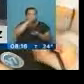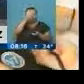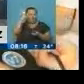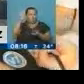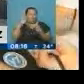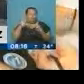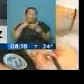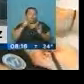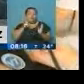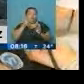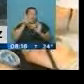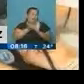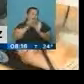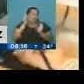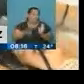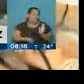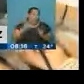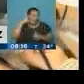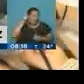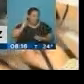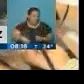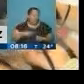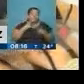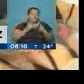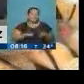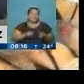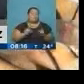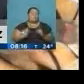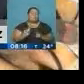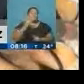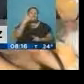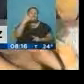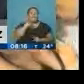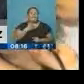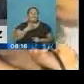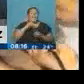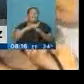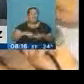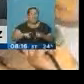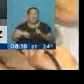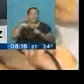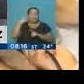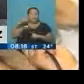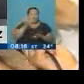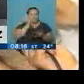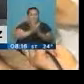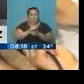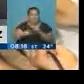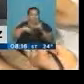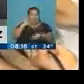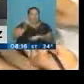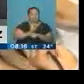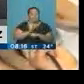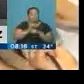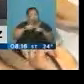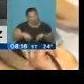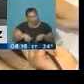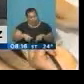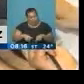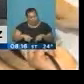porque lo dice el propio fallo, y el propio fallo dice desde el primer día hábil del mes siguiente al fallo, que vendría a ser